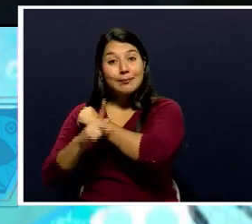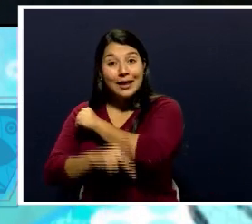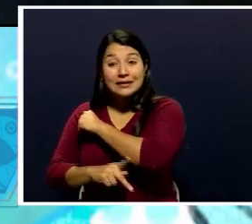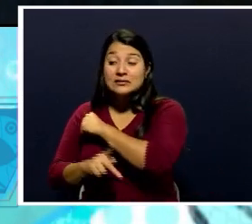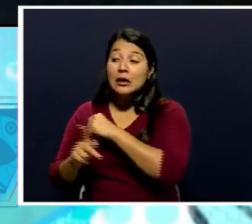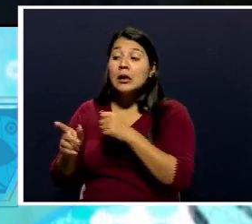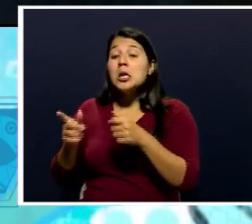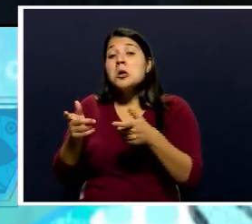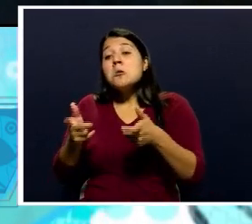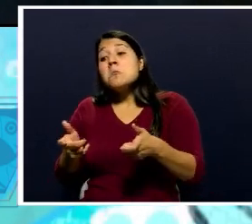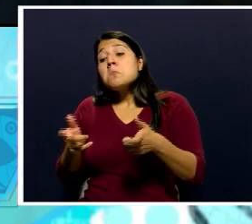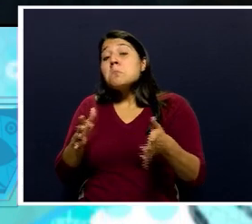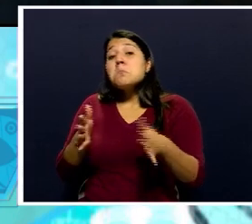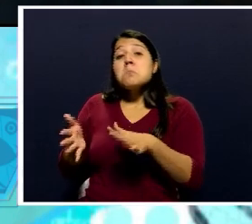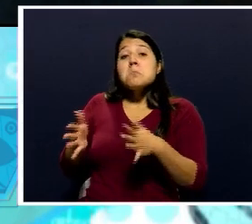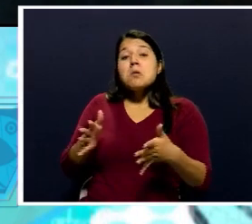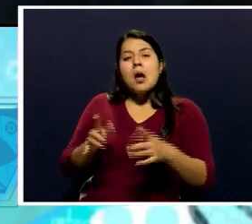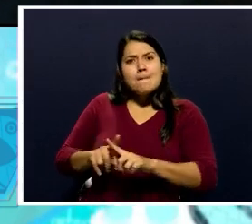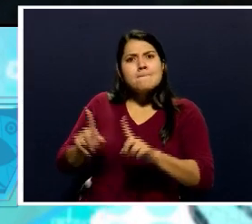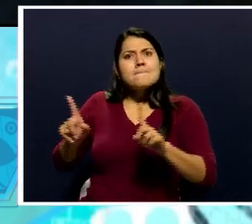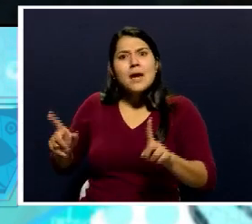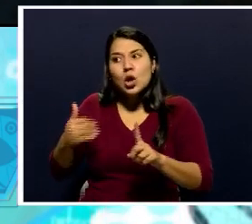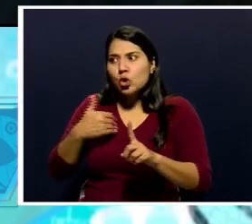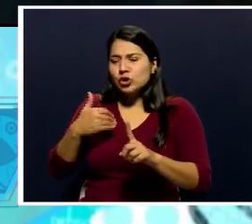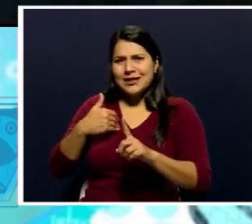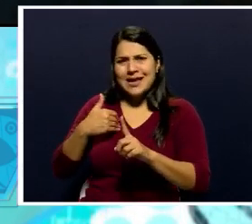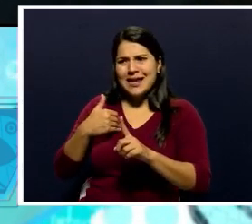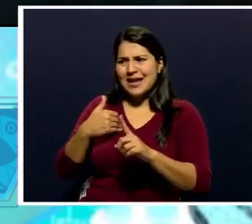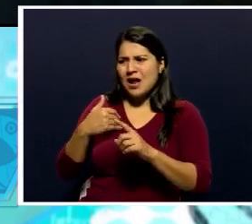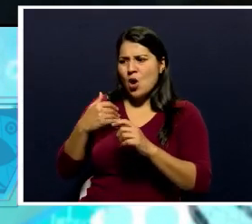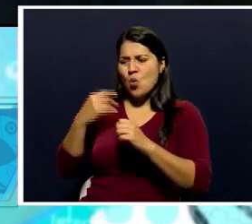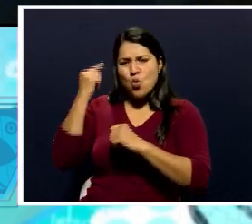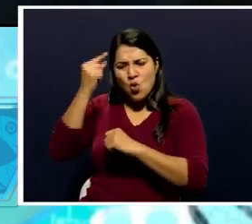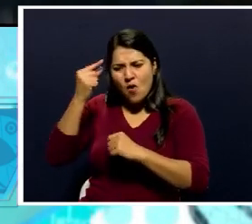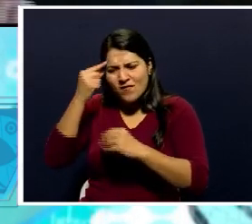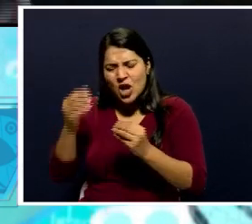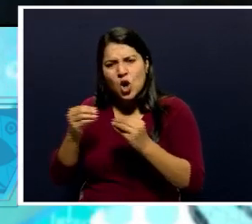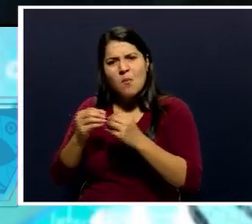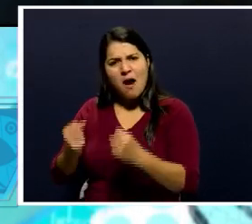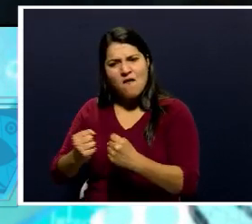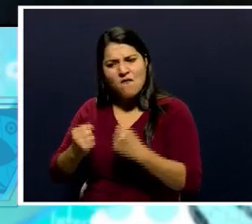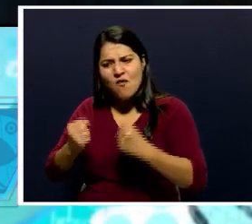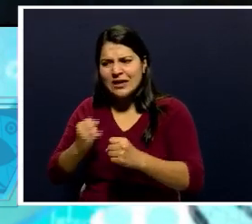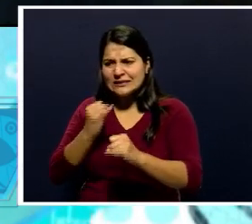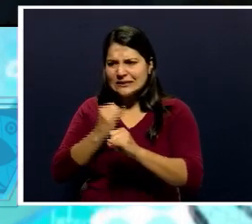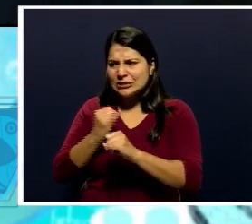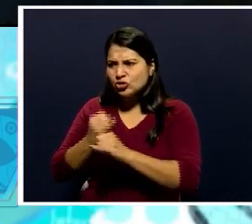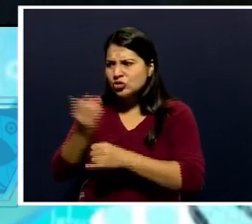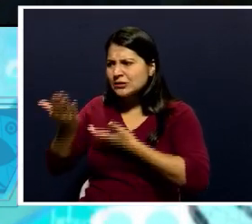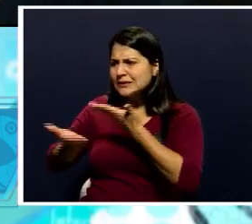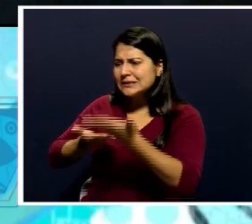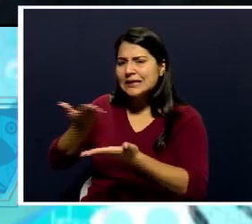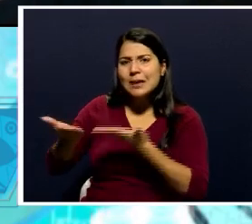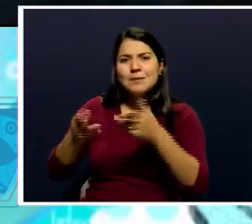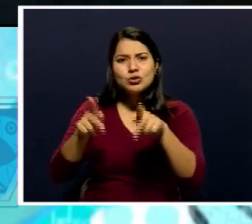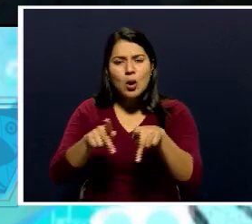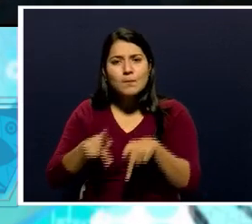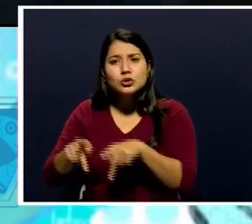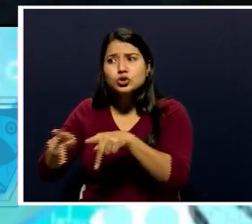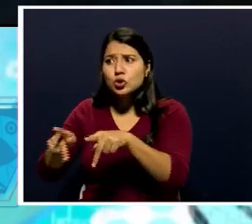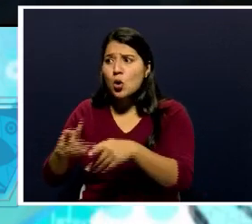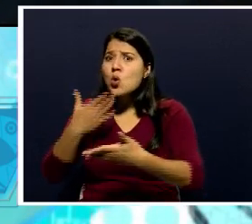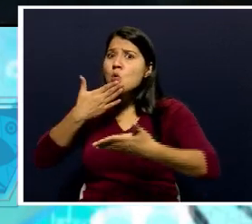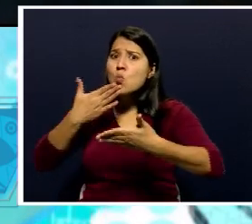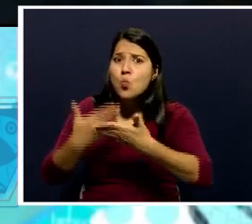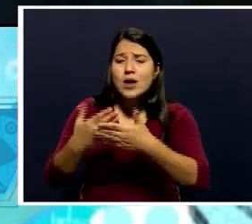no tienen tanto poder económico, pero que tienen un Estado más fuerte, una institucionalidad al servicio de las personas, unos buenos sistemas de